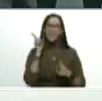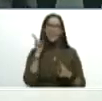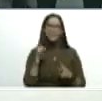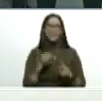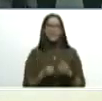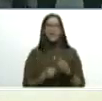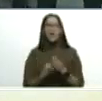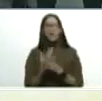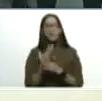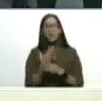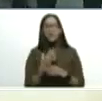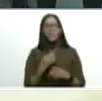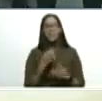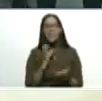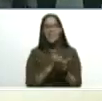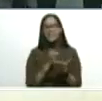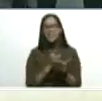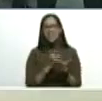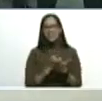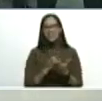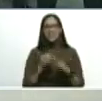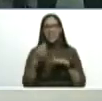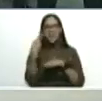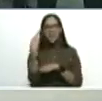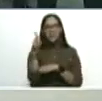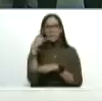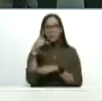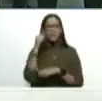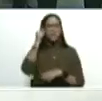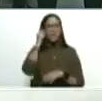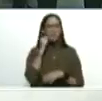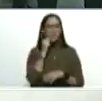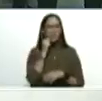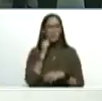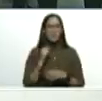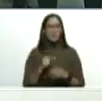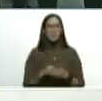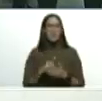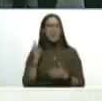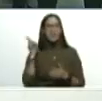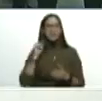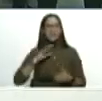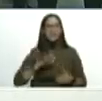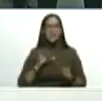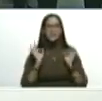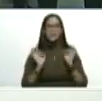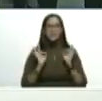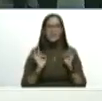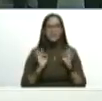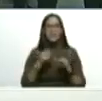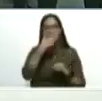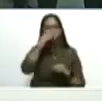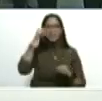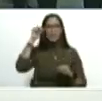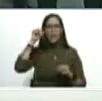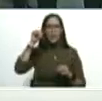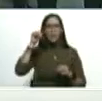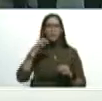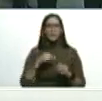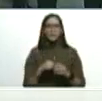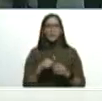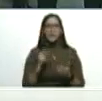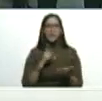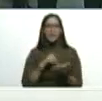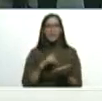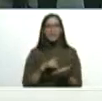de Catia, allá en la parroquia Sucre, allá está precisamente Naún Fernández. Naún, aquí